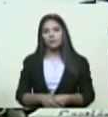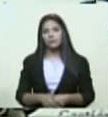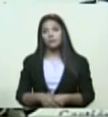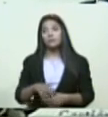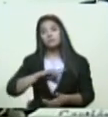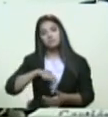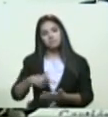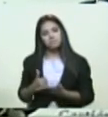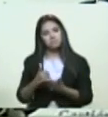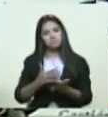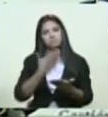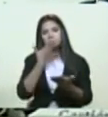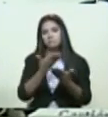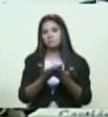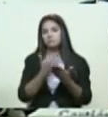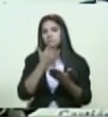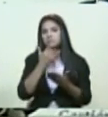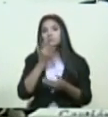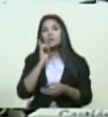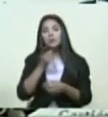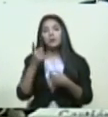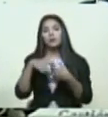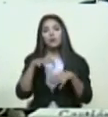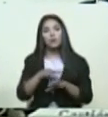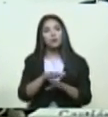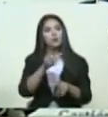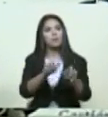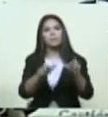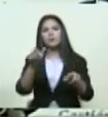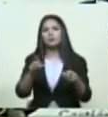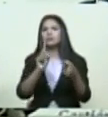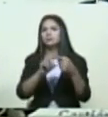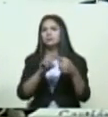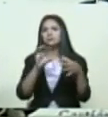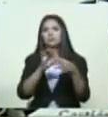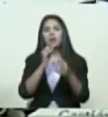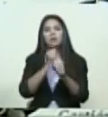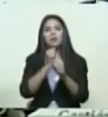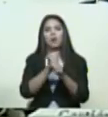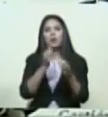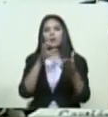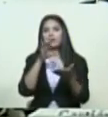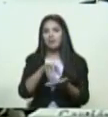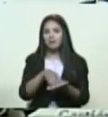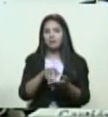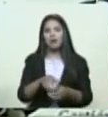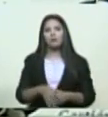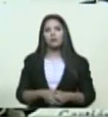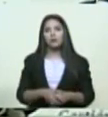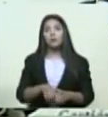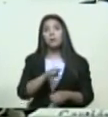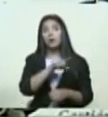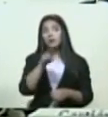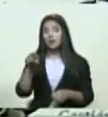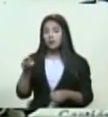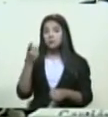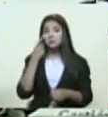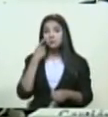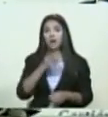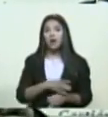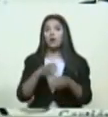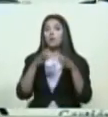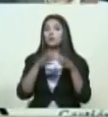aportes en todos los casos, incluyendo a aquellos que involucren a funcionarios del Estado, para que sean considerados por la